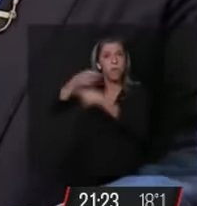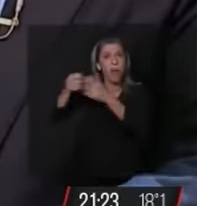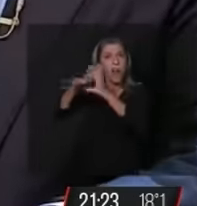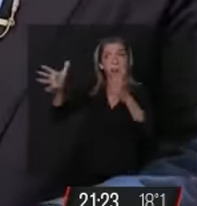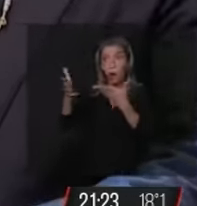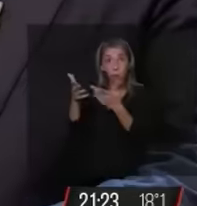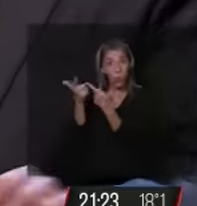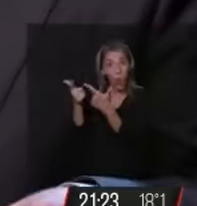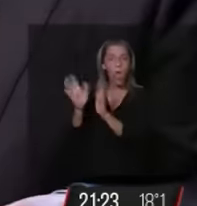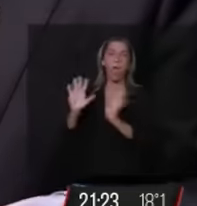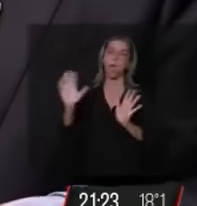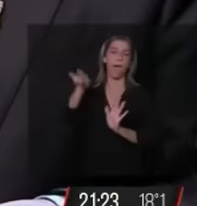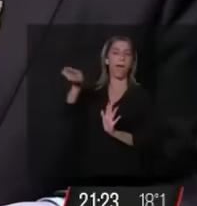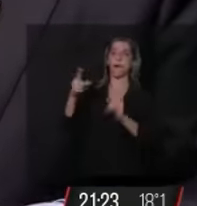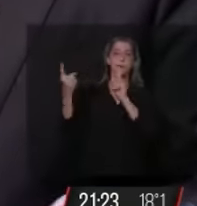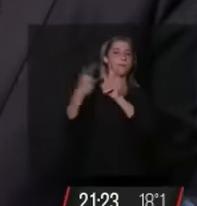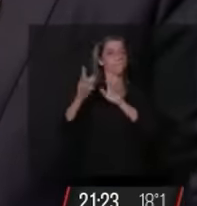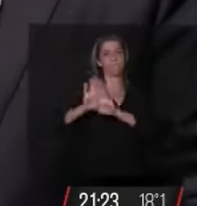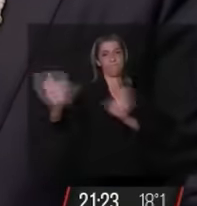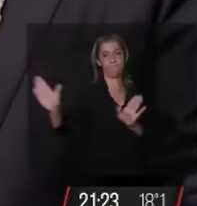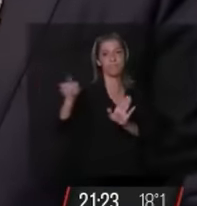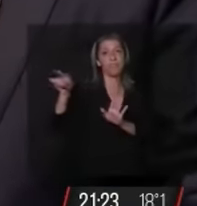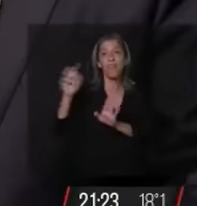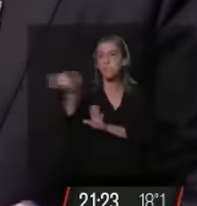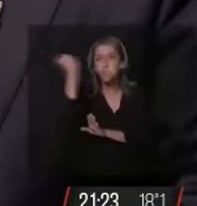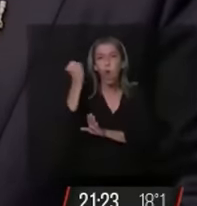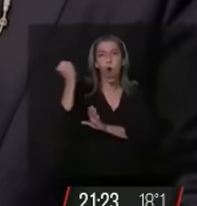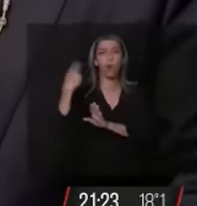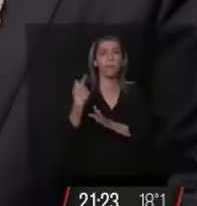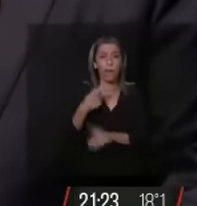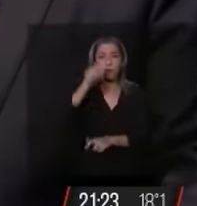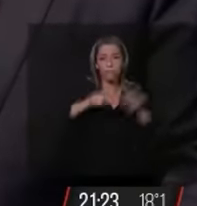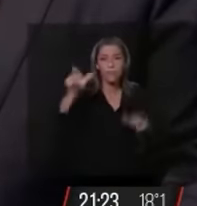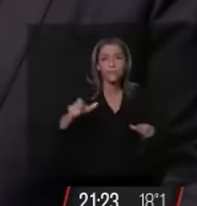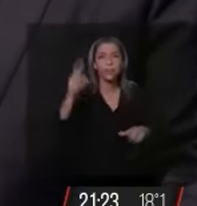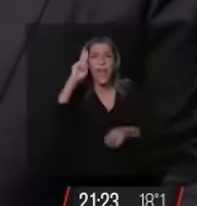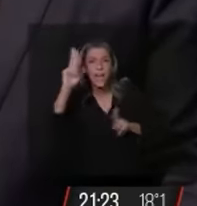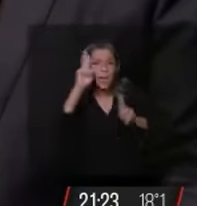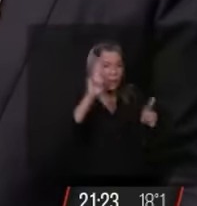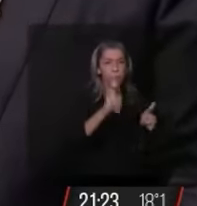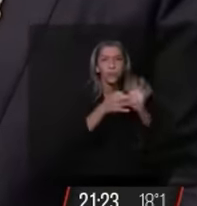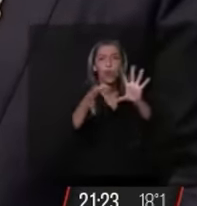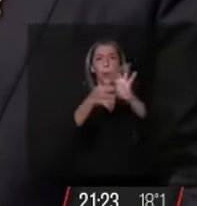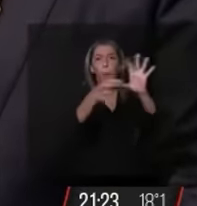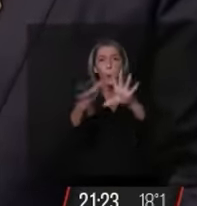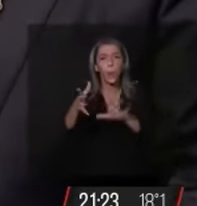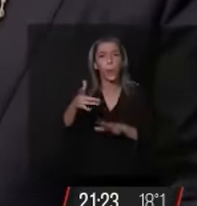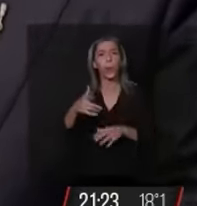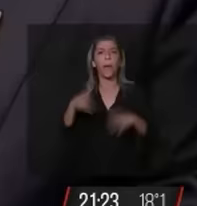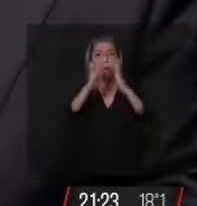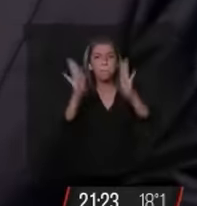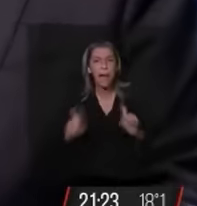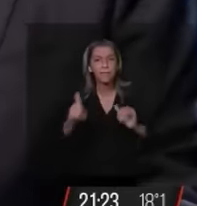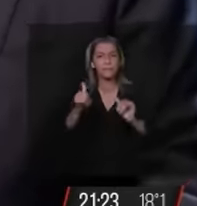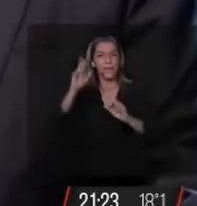no respetan las libertades individuales, que avanzan sobre los individuos y que no respetan la paz. Por lo